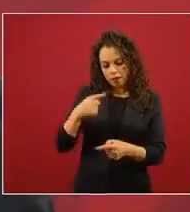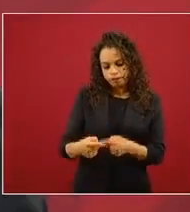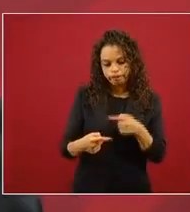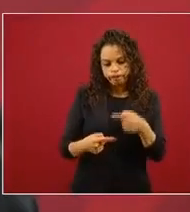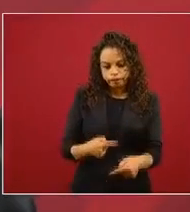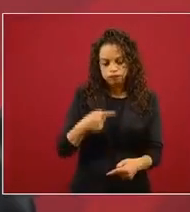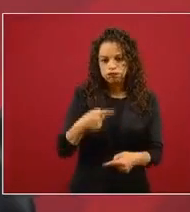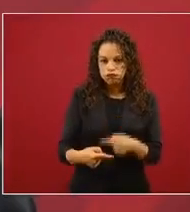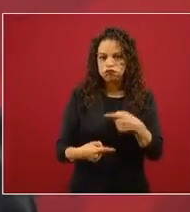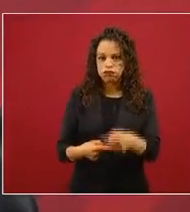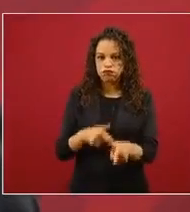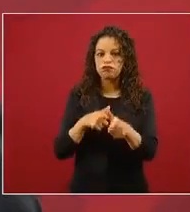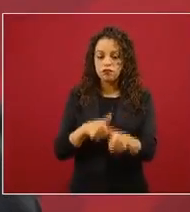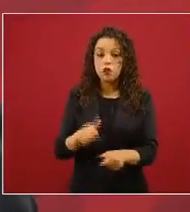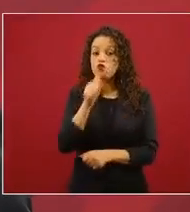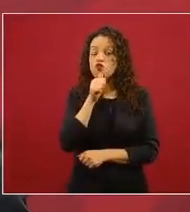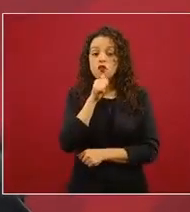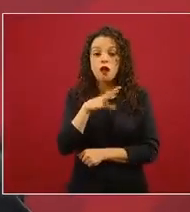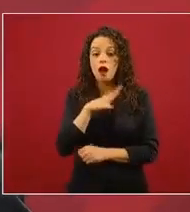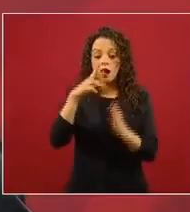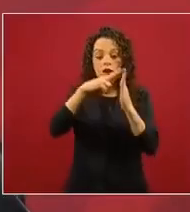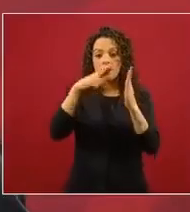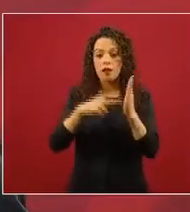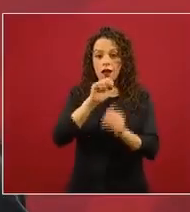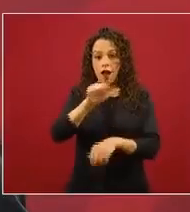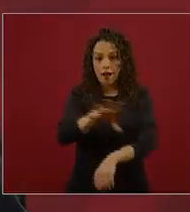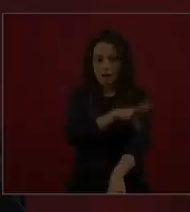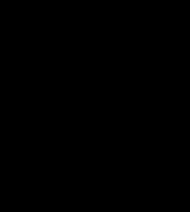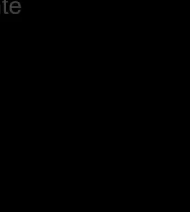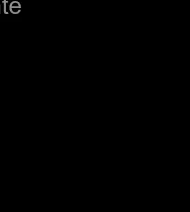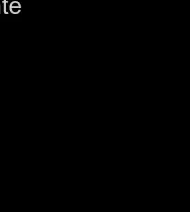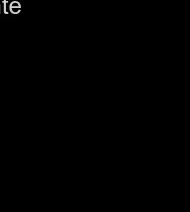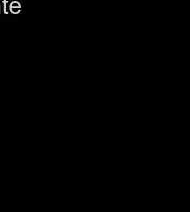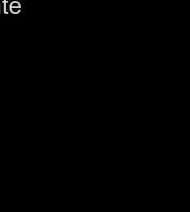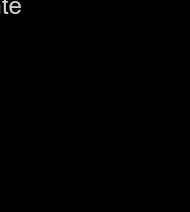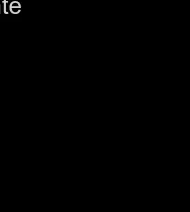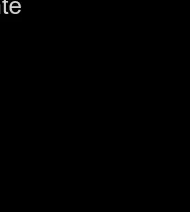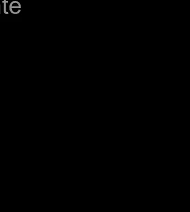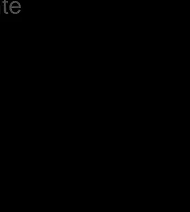llamada reforma energética y después de la